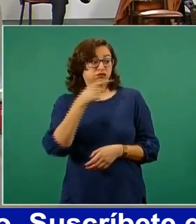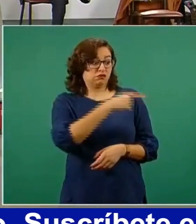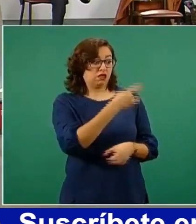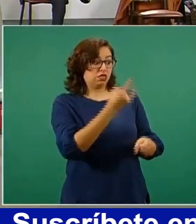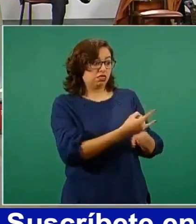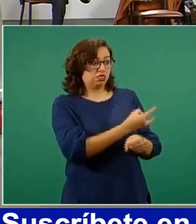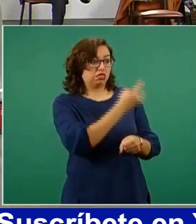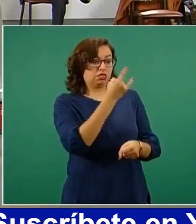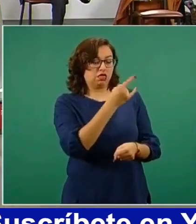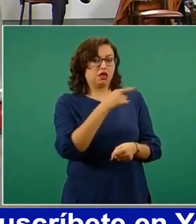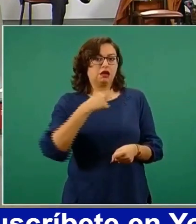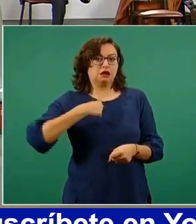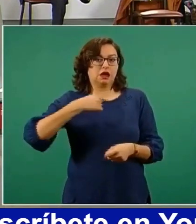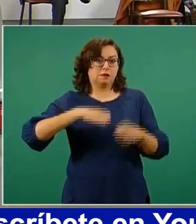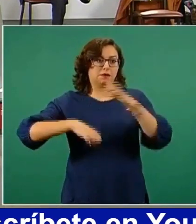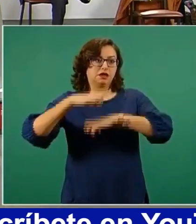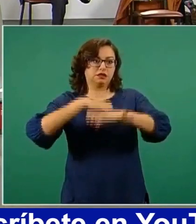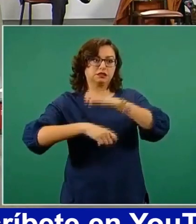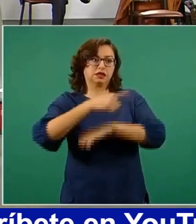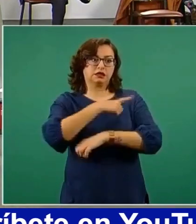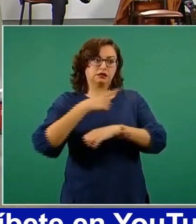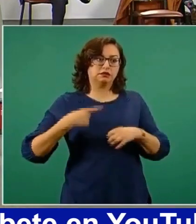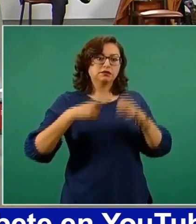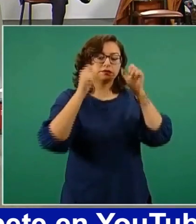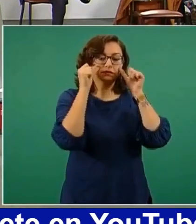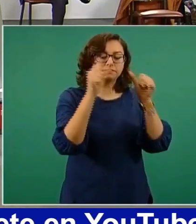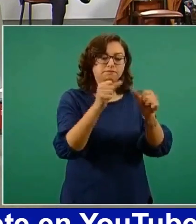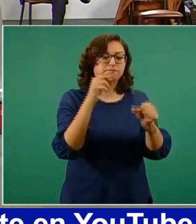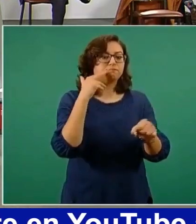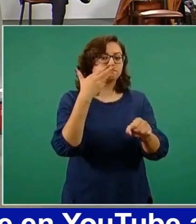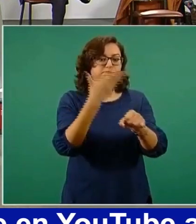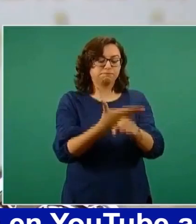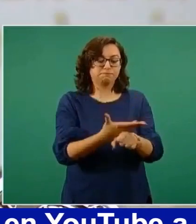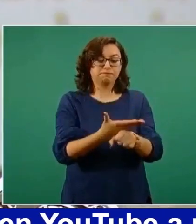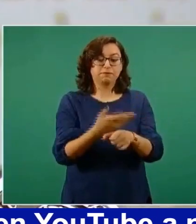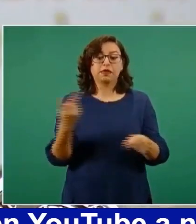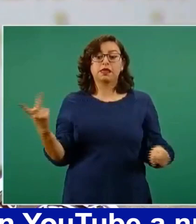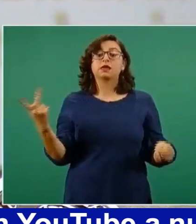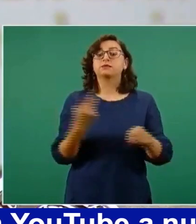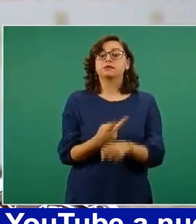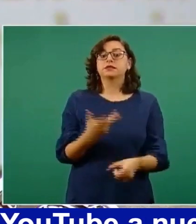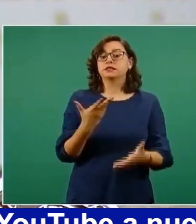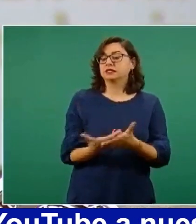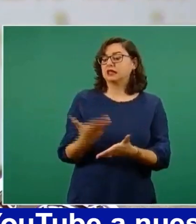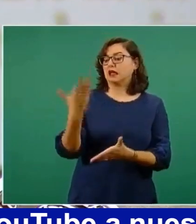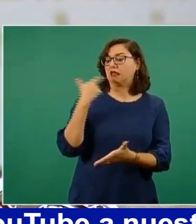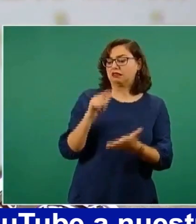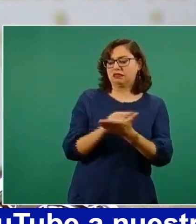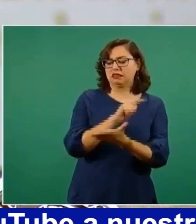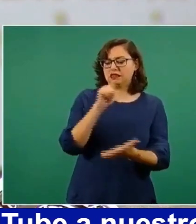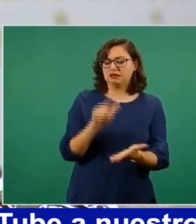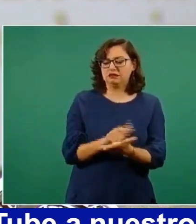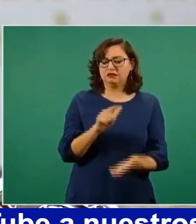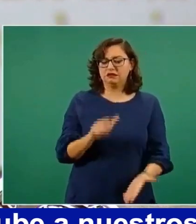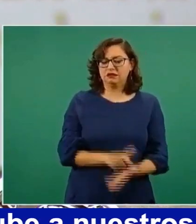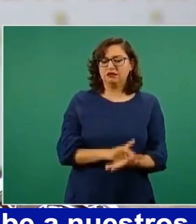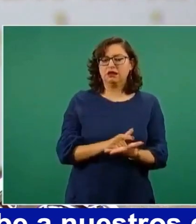los servicios especializados deberán responder frente a los trabajadores en caso de